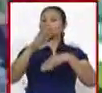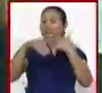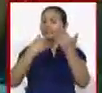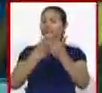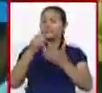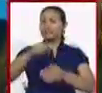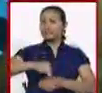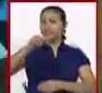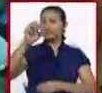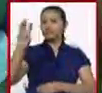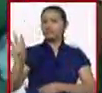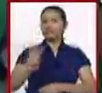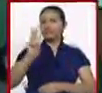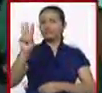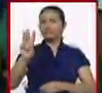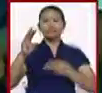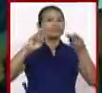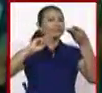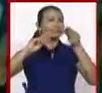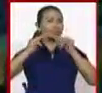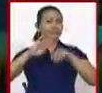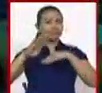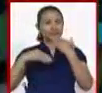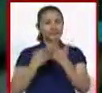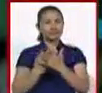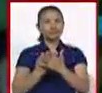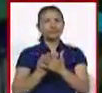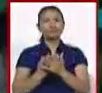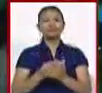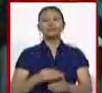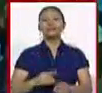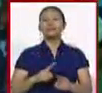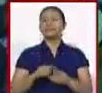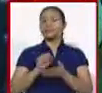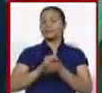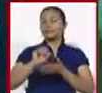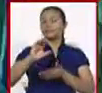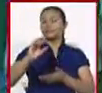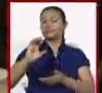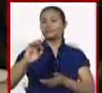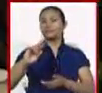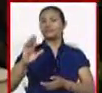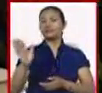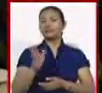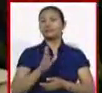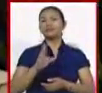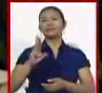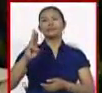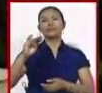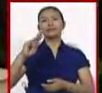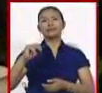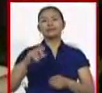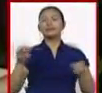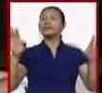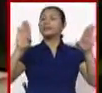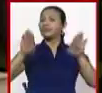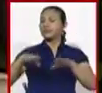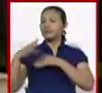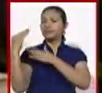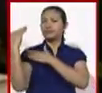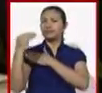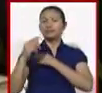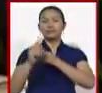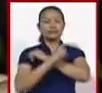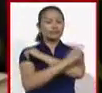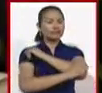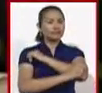bloquear Satélite, Warner, Montero, Hardeman, San Carlos y Minero. Por la zona de los Valles Cruceños está